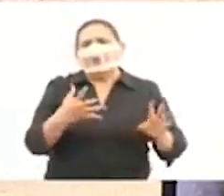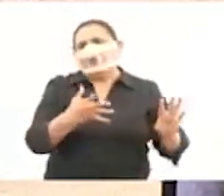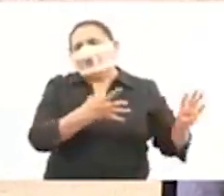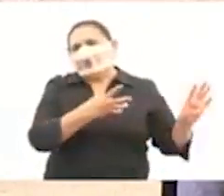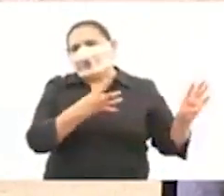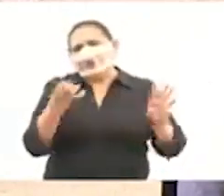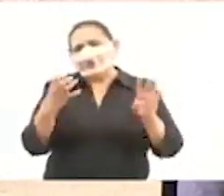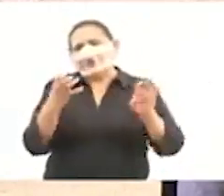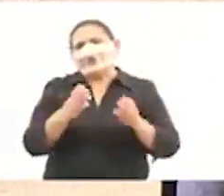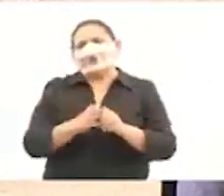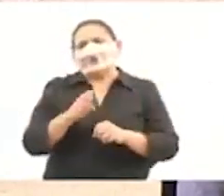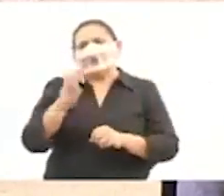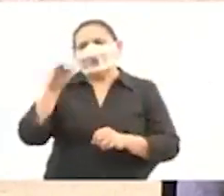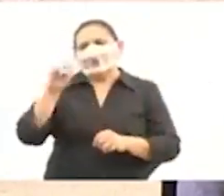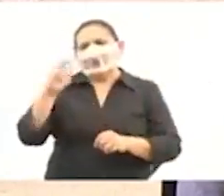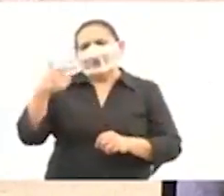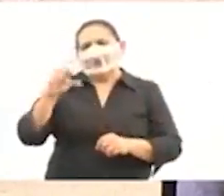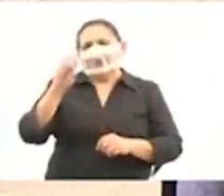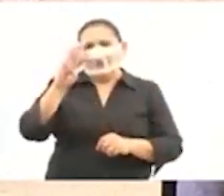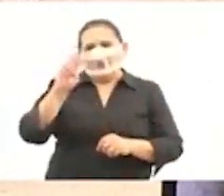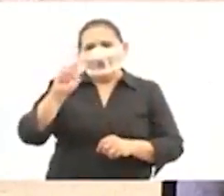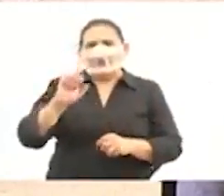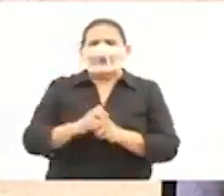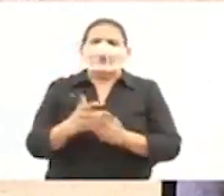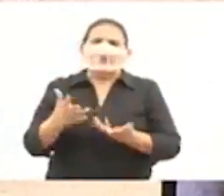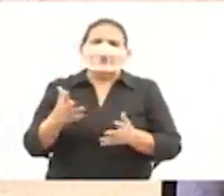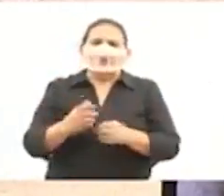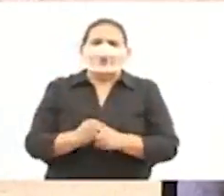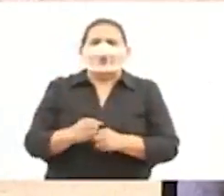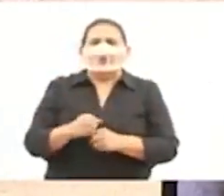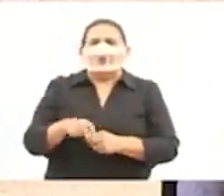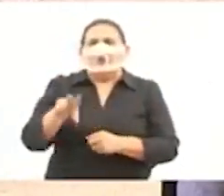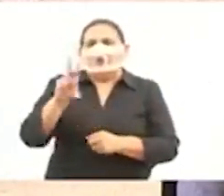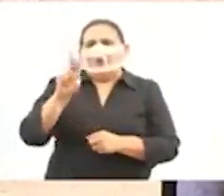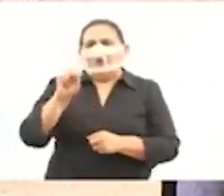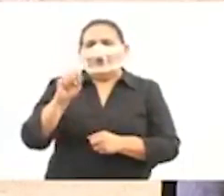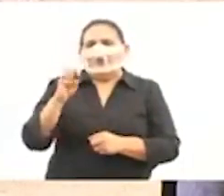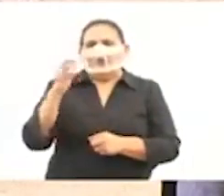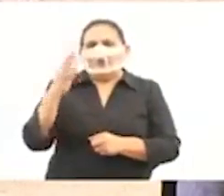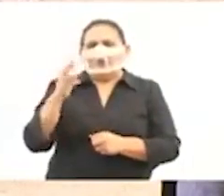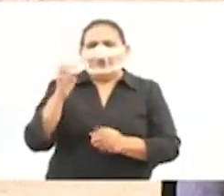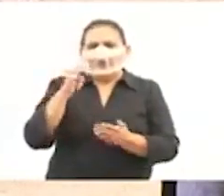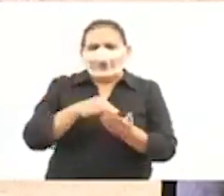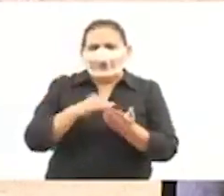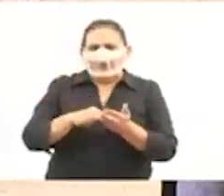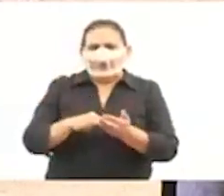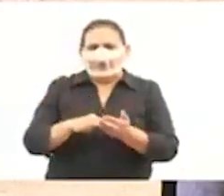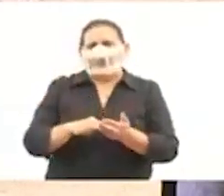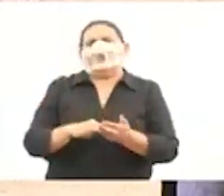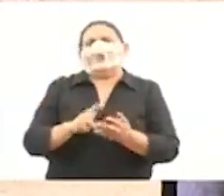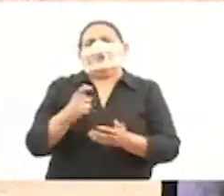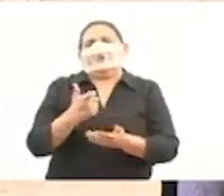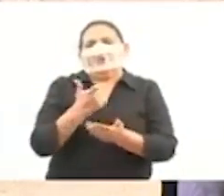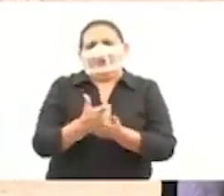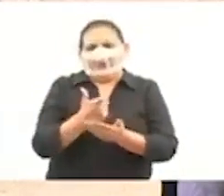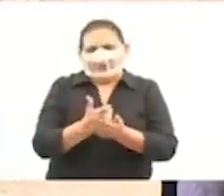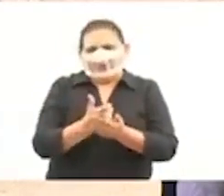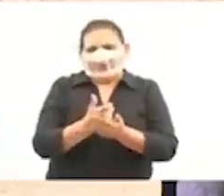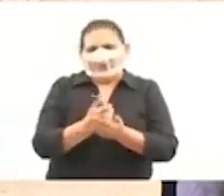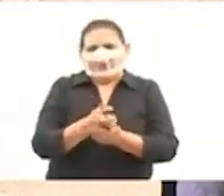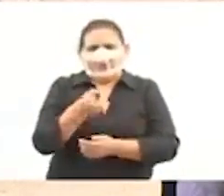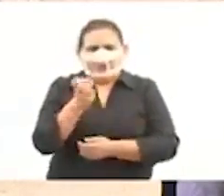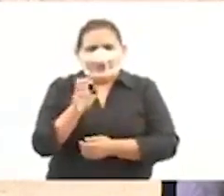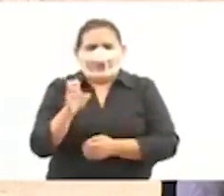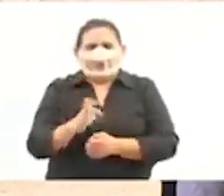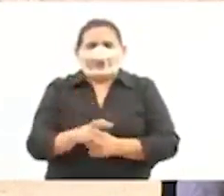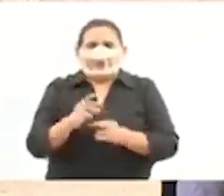megawatts con una inversión adicional de 84 mil 375 millones de pesos aproximadamente esto